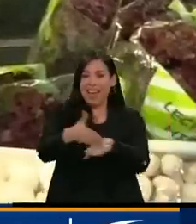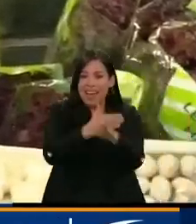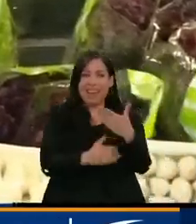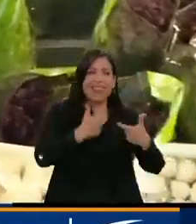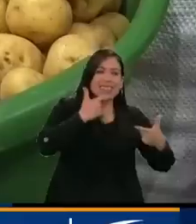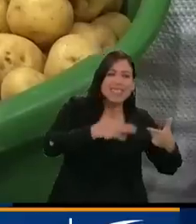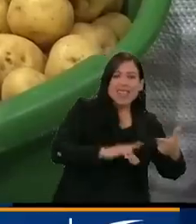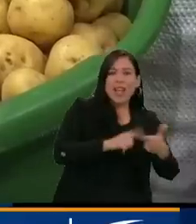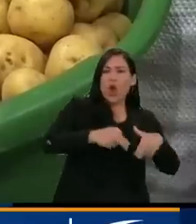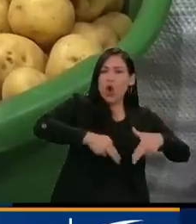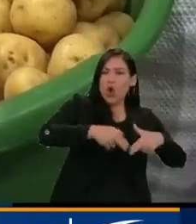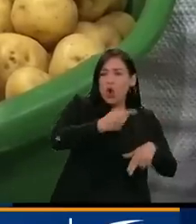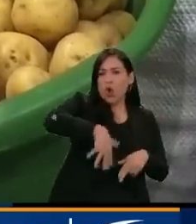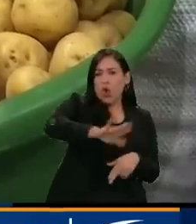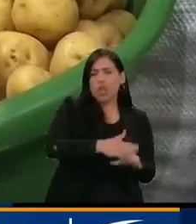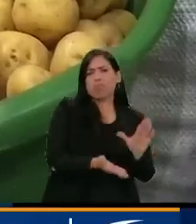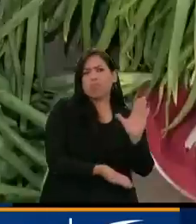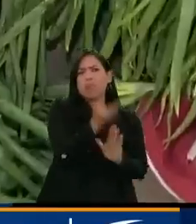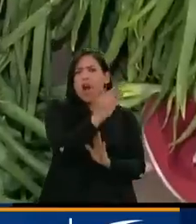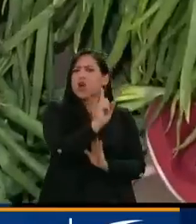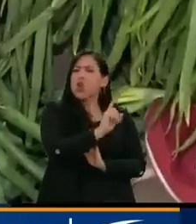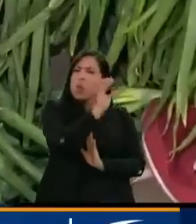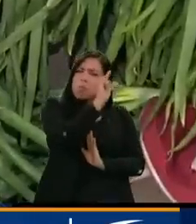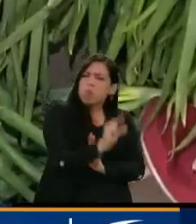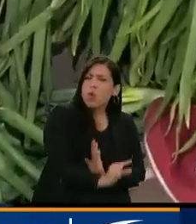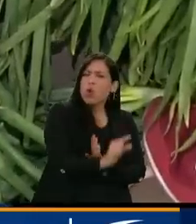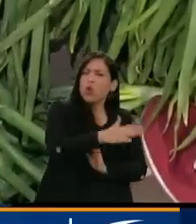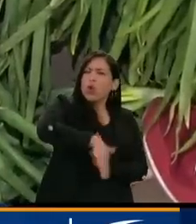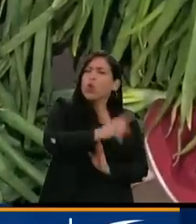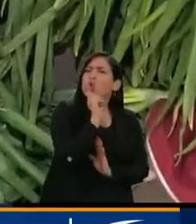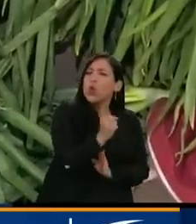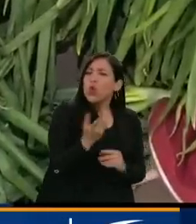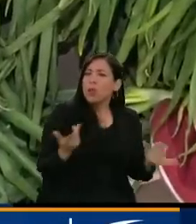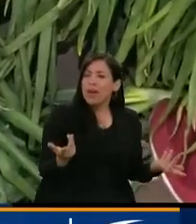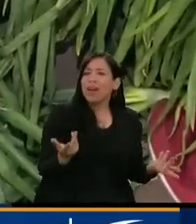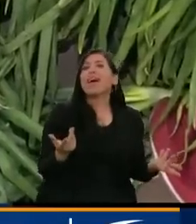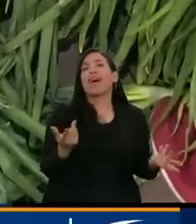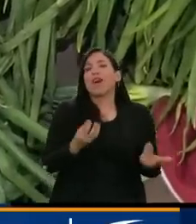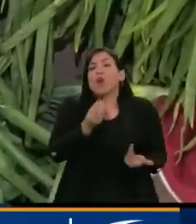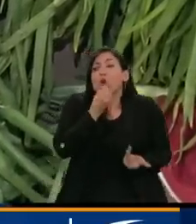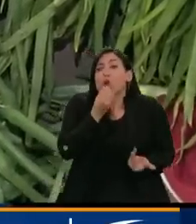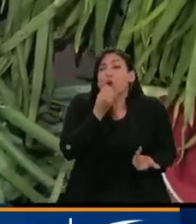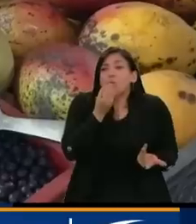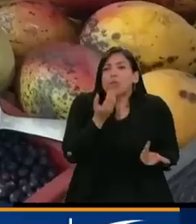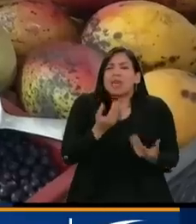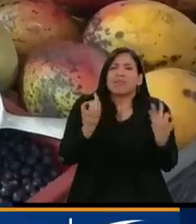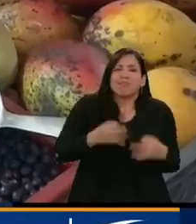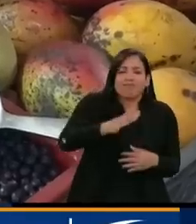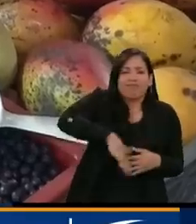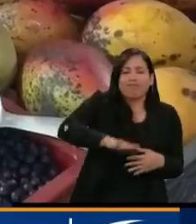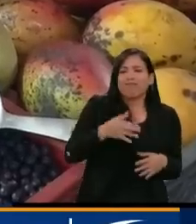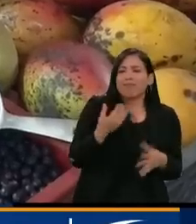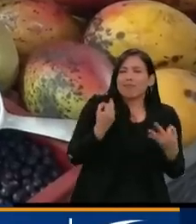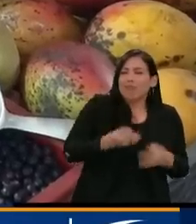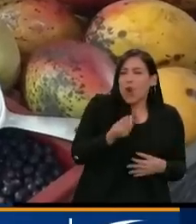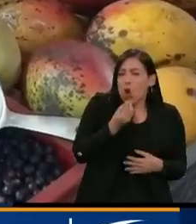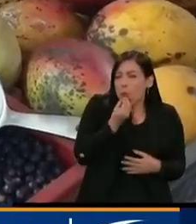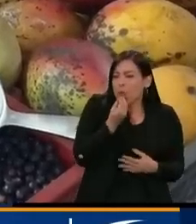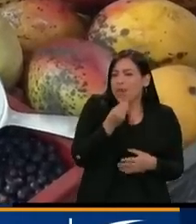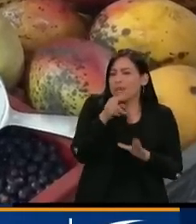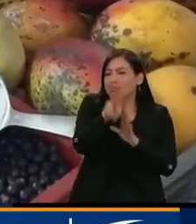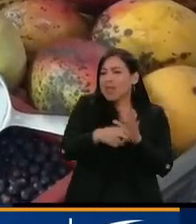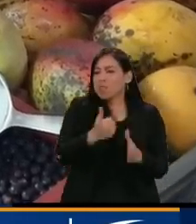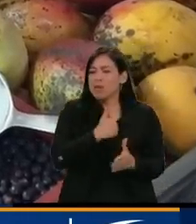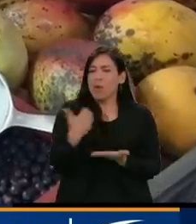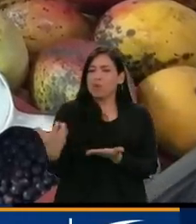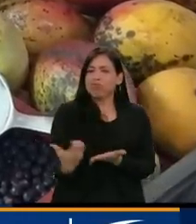mencionas obtienen inflaciones mucho más altas que las de Tunja y Bogotá, porque evidentemente alimentos le pesa mucho más en el bolsillo a los hogares de